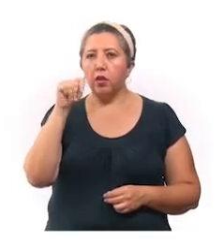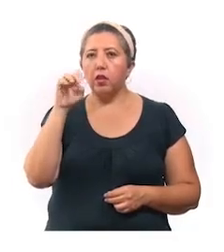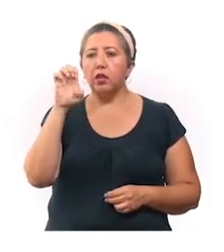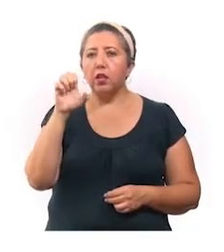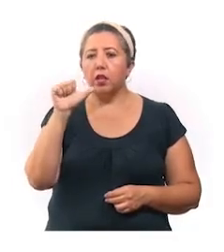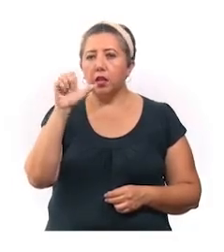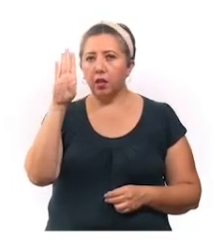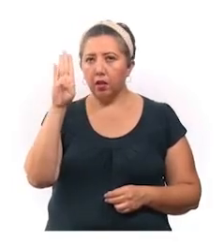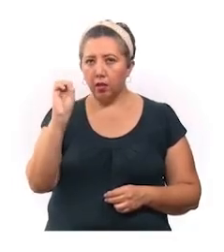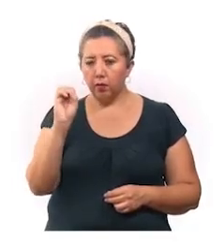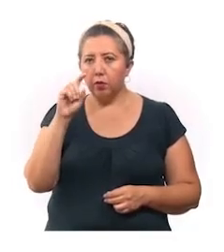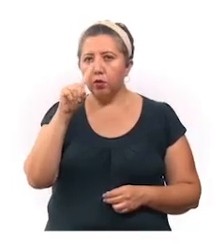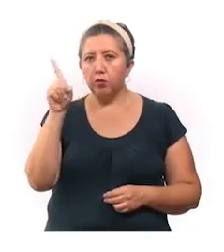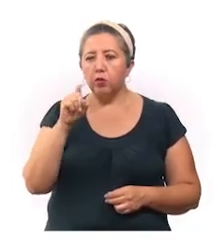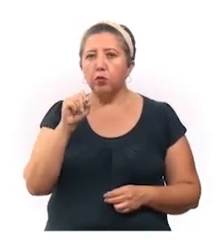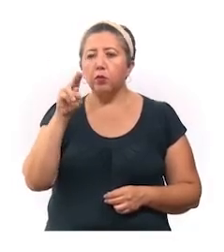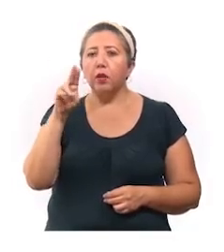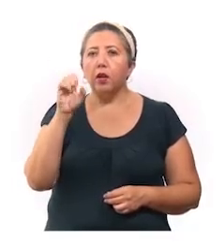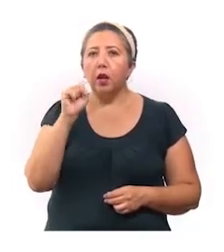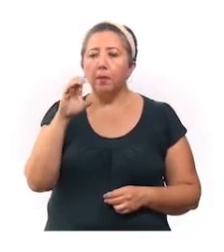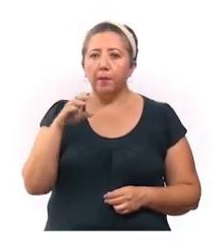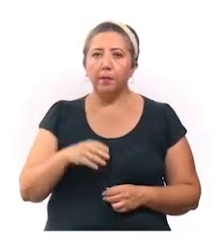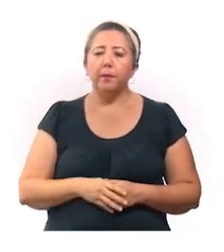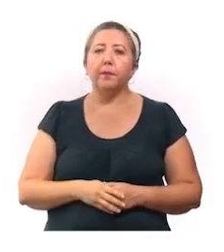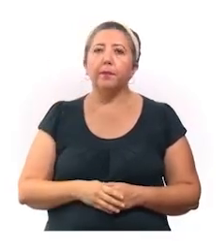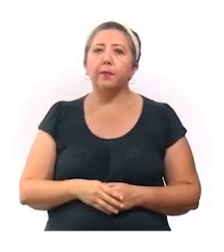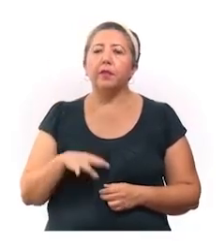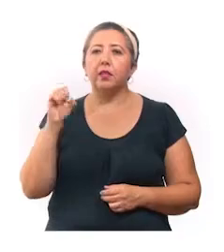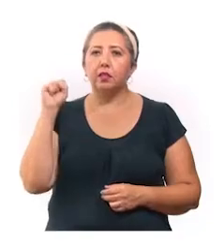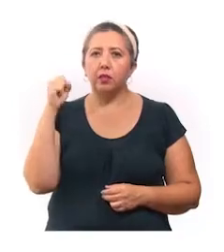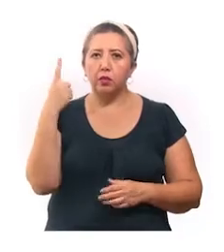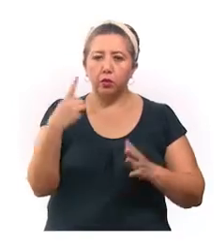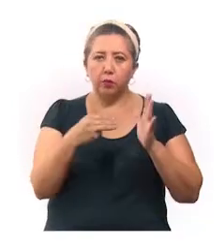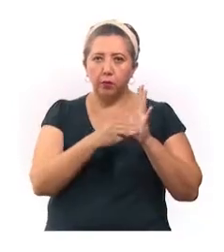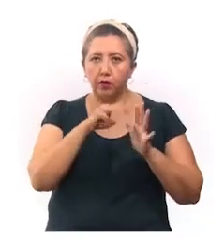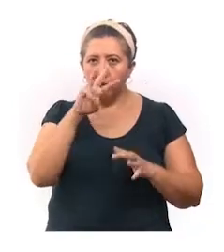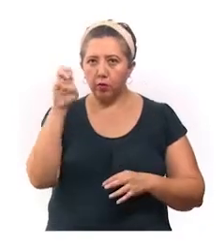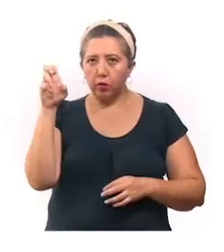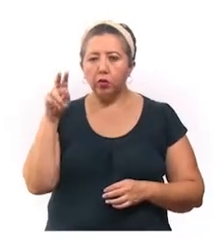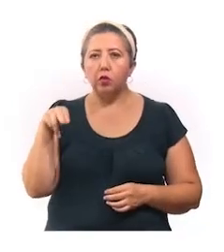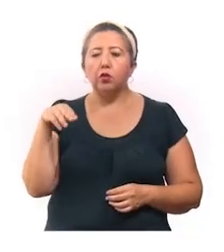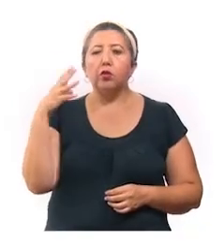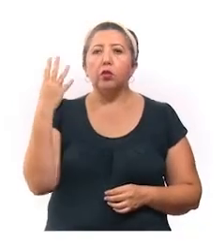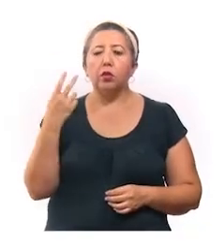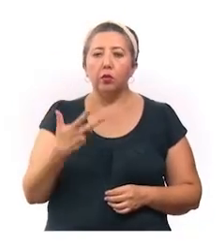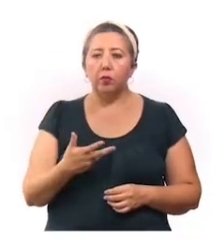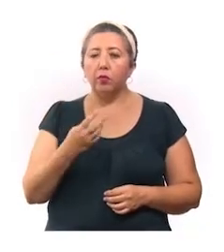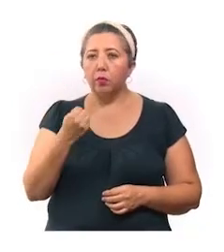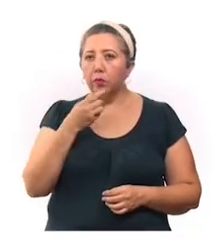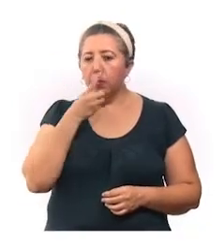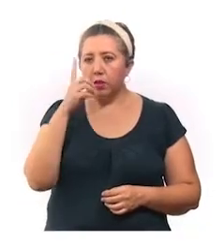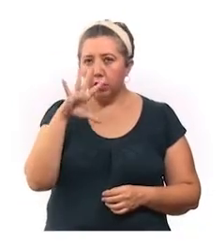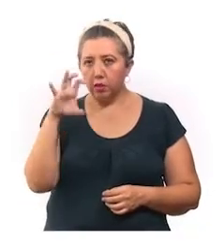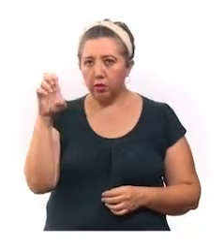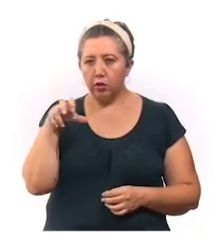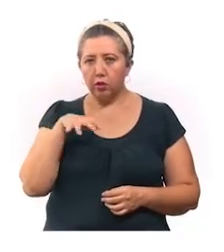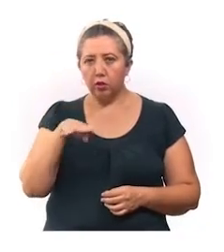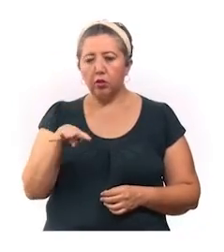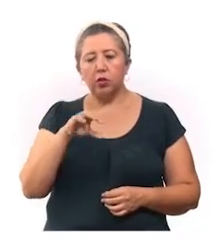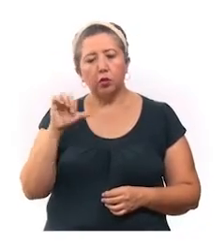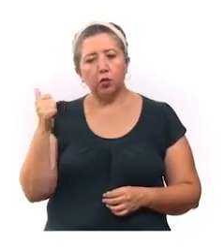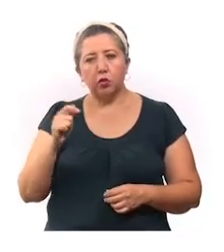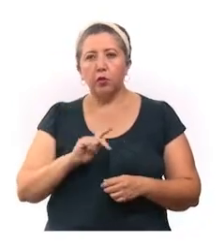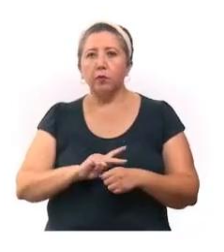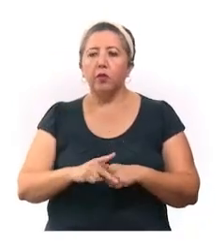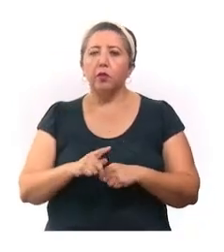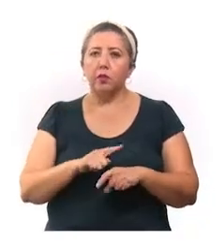Temax, Tetis, Tixpehual y Tzucacap. De los 61.389 casos positivos, 519 son de otro país